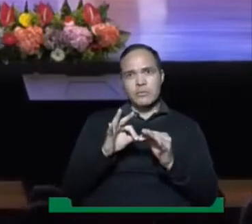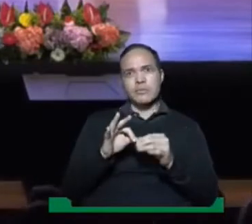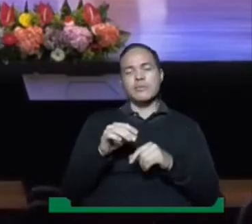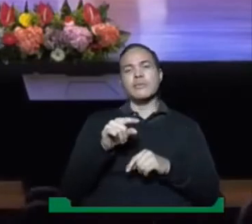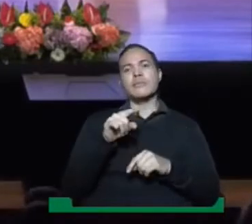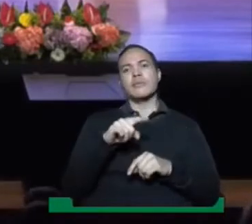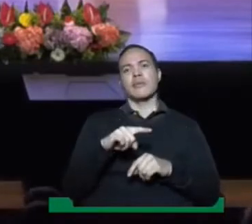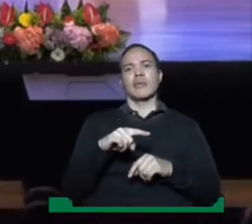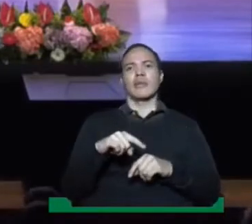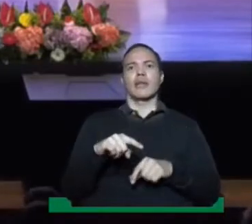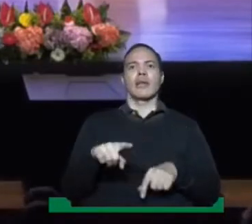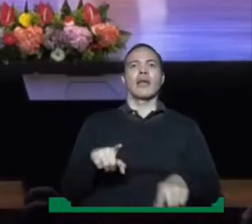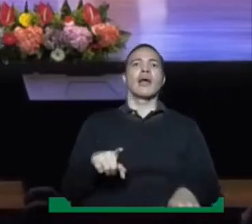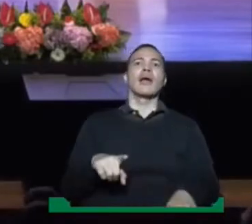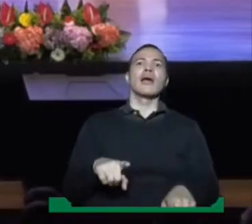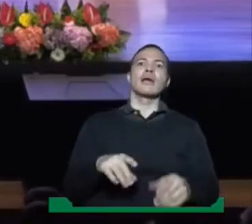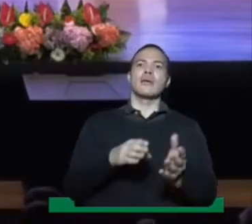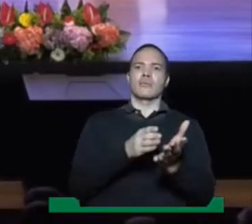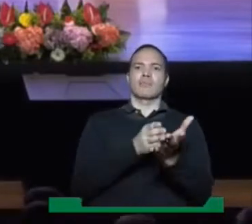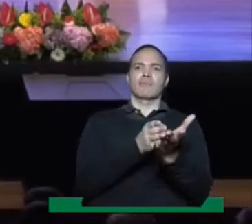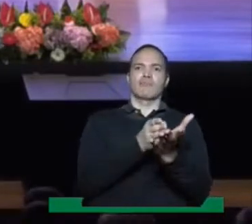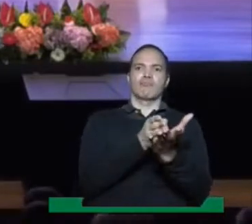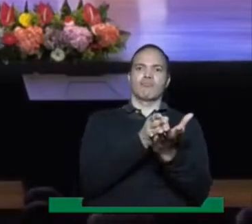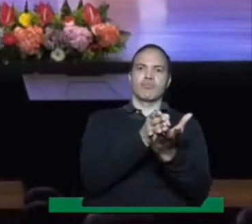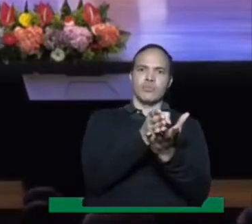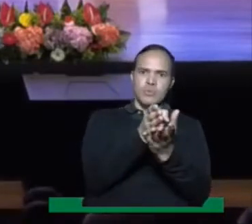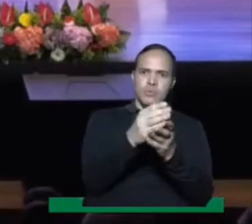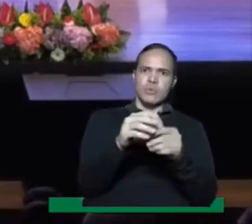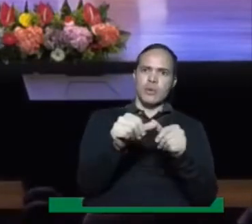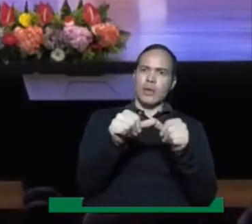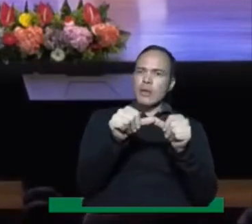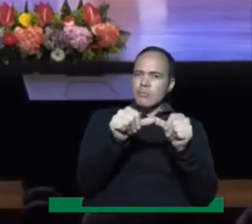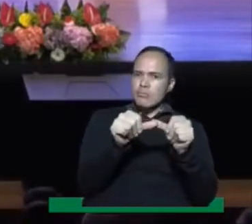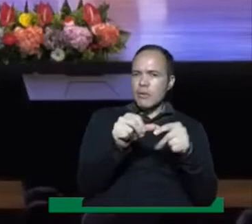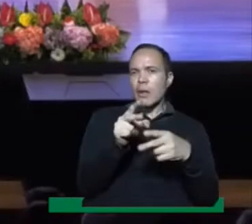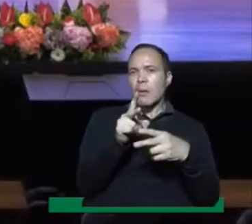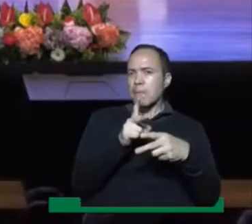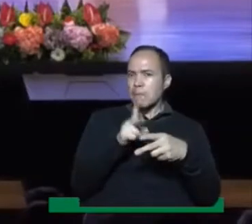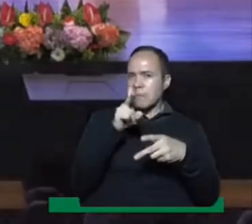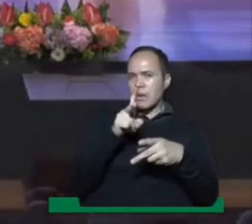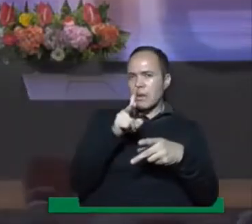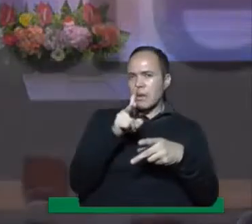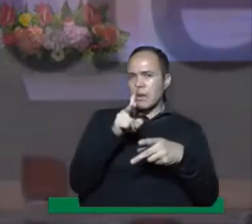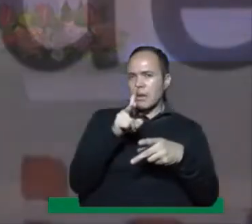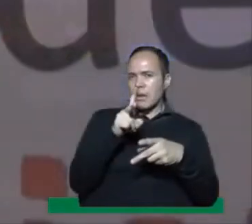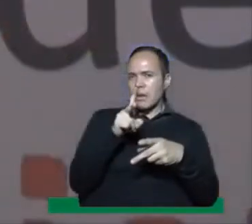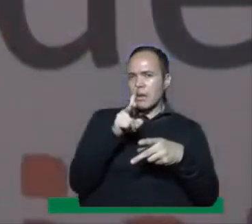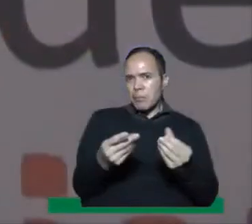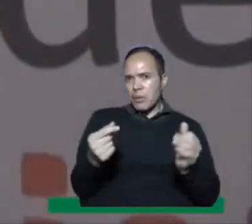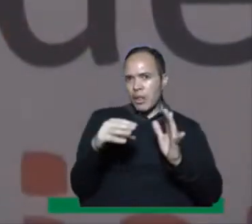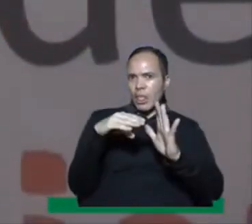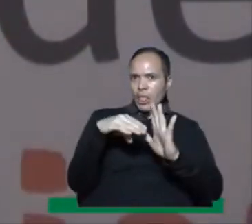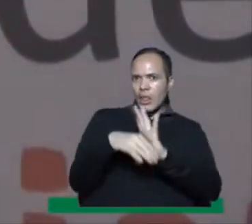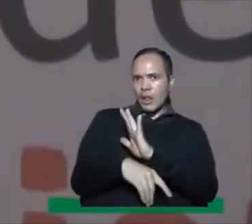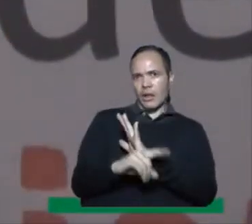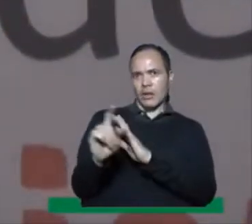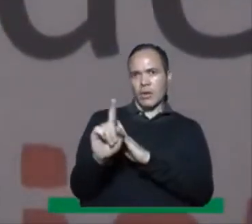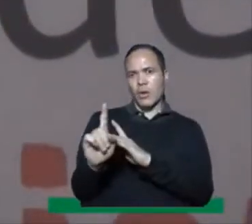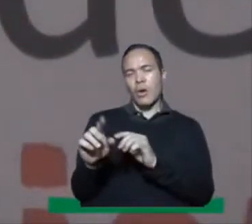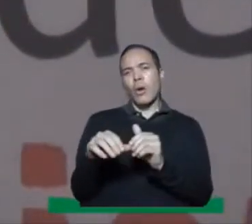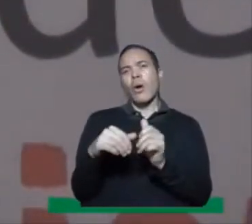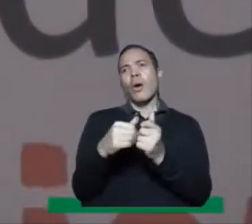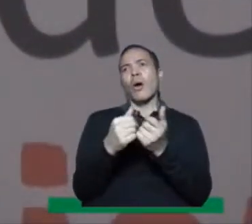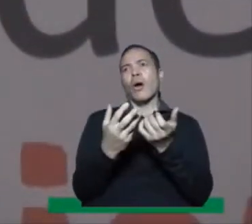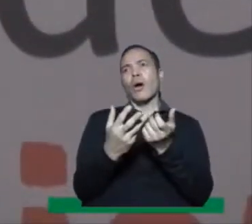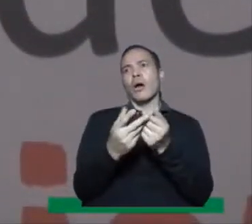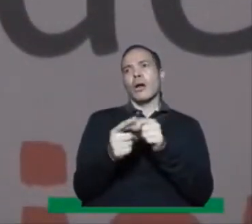lugar sea sostenible lo principal yo creo que es primero no o sea no tener como prioridad el tema